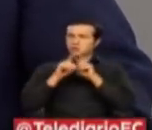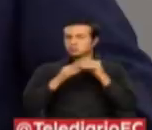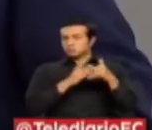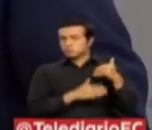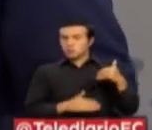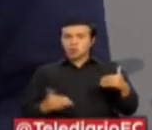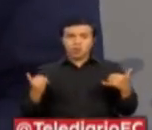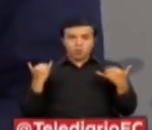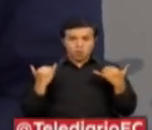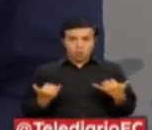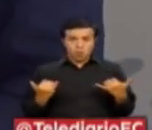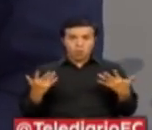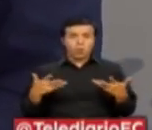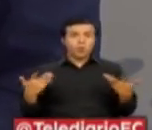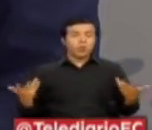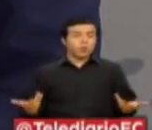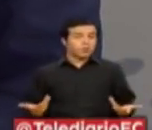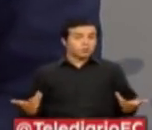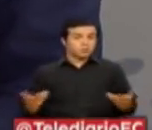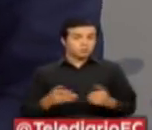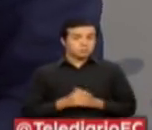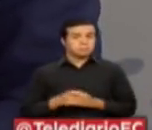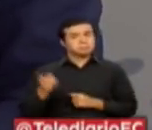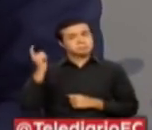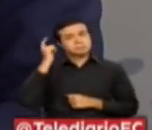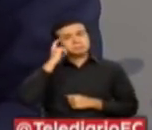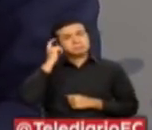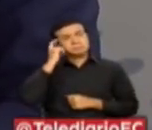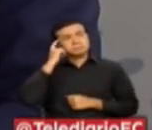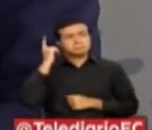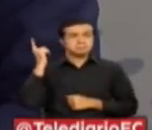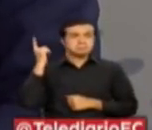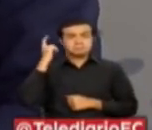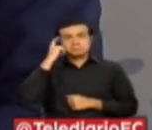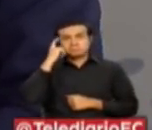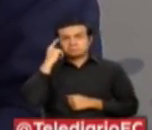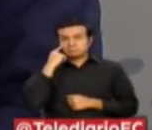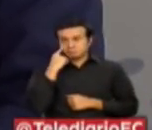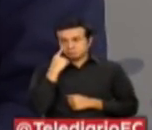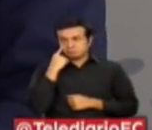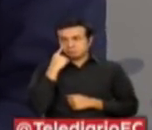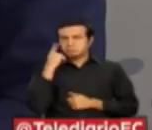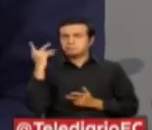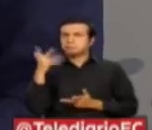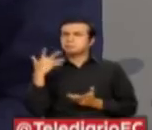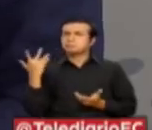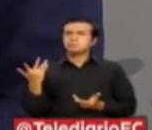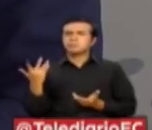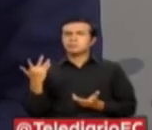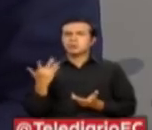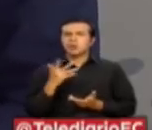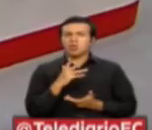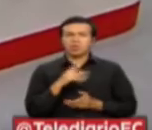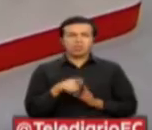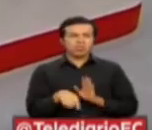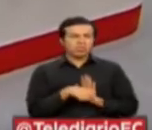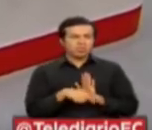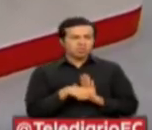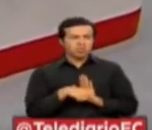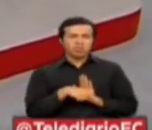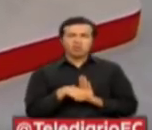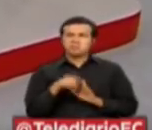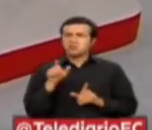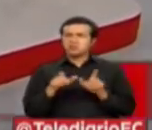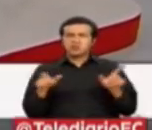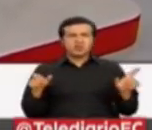en un momento en el que parece el signo predominante es el desánimo, es la falta de esperanza